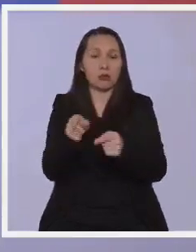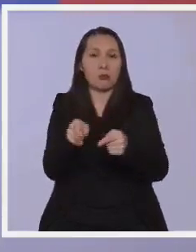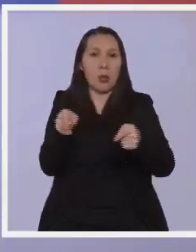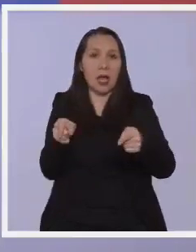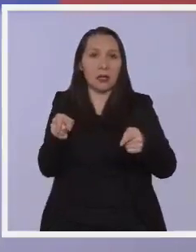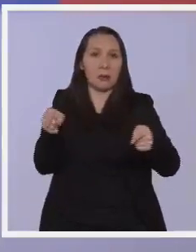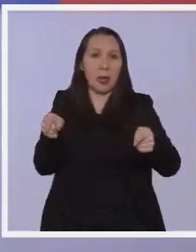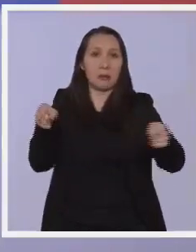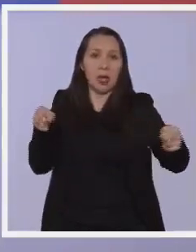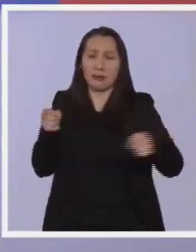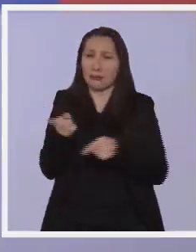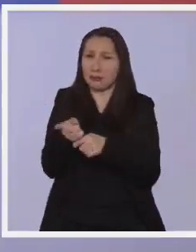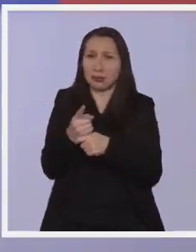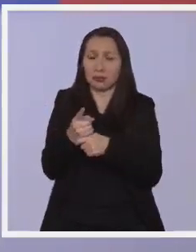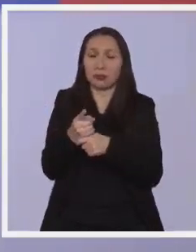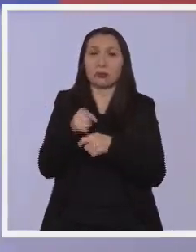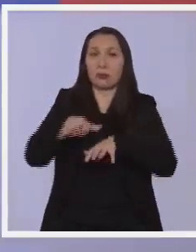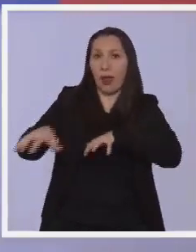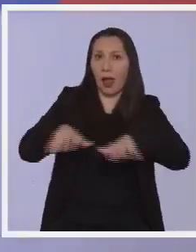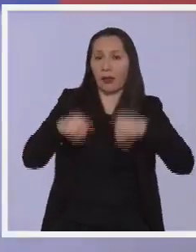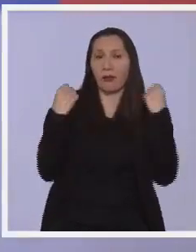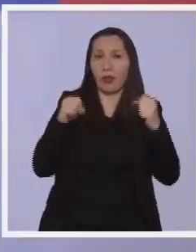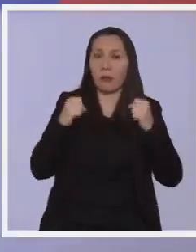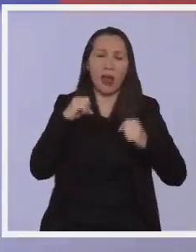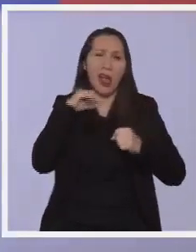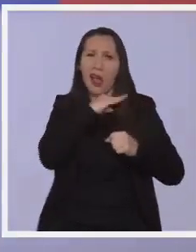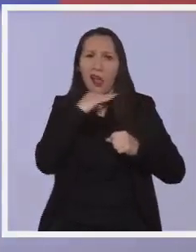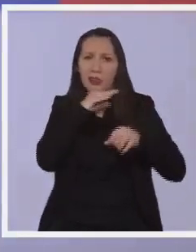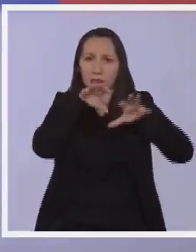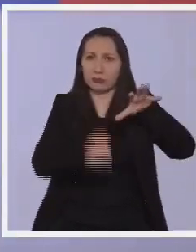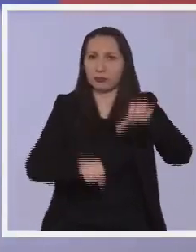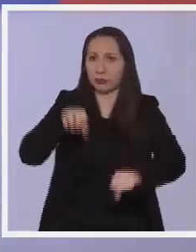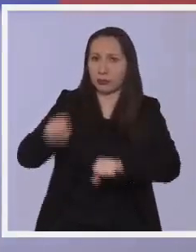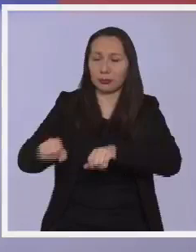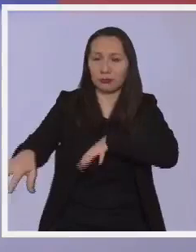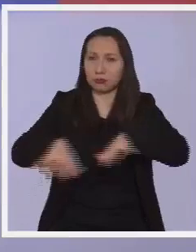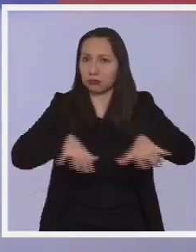donde inmediatamente en ese sector se están realizando actividades deportivas.